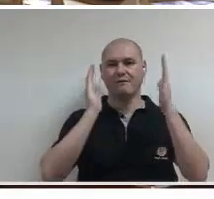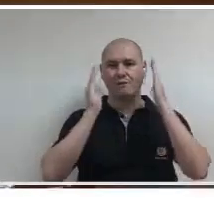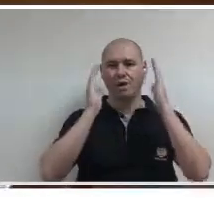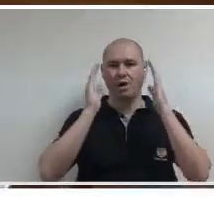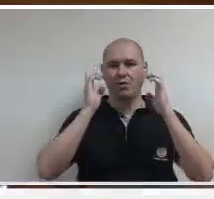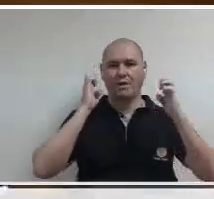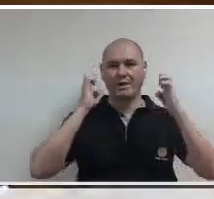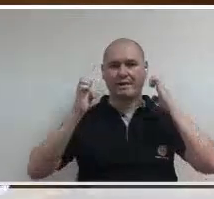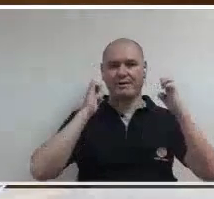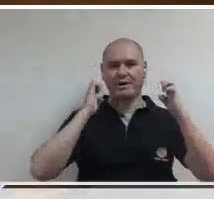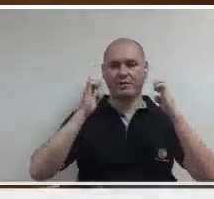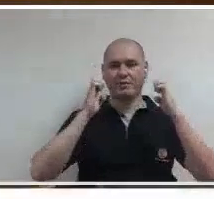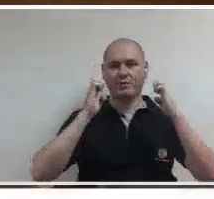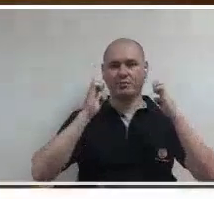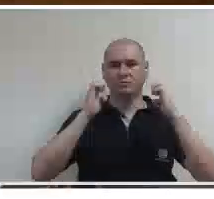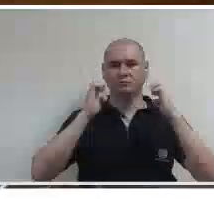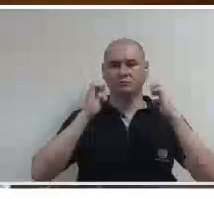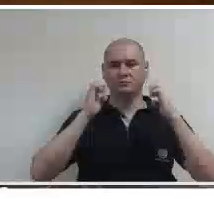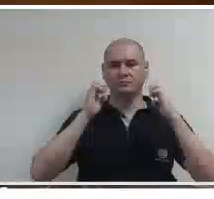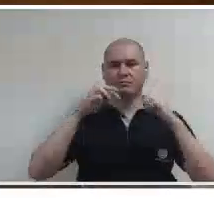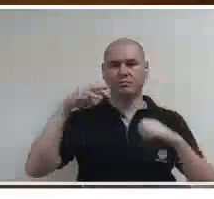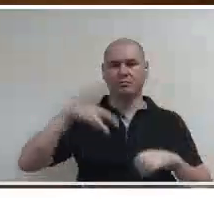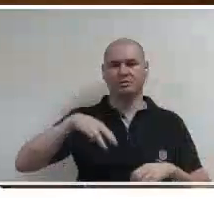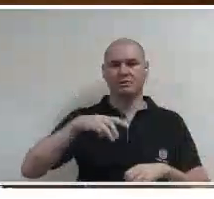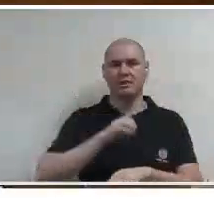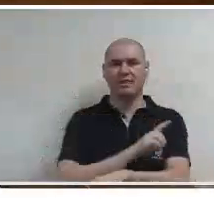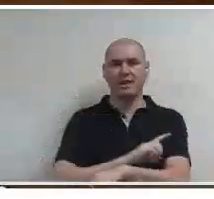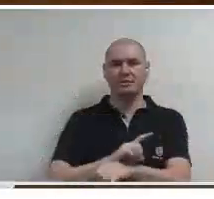hereje, abogado, notario público,